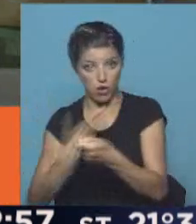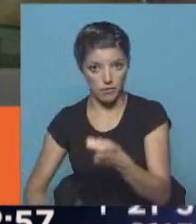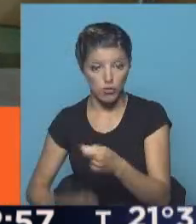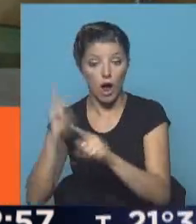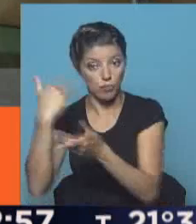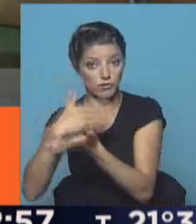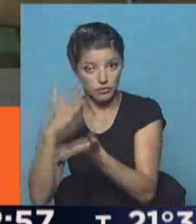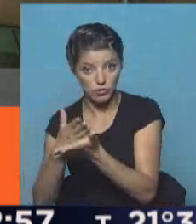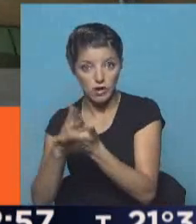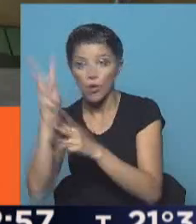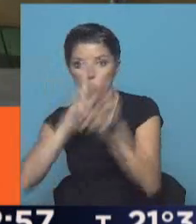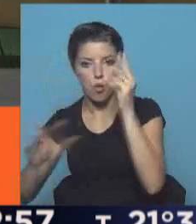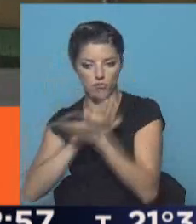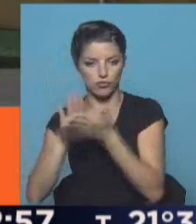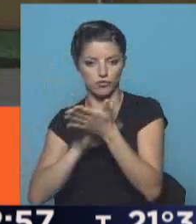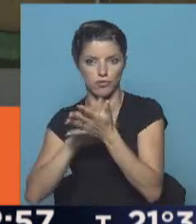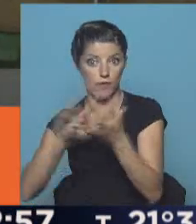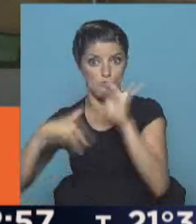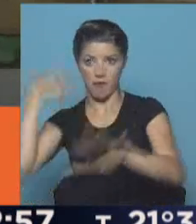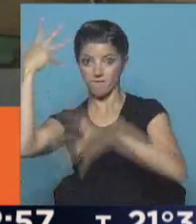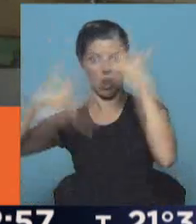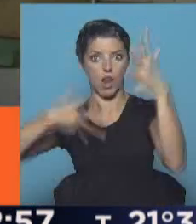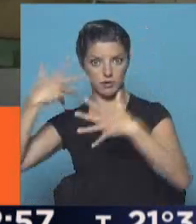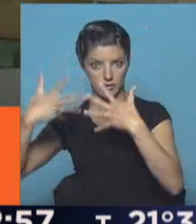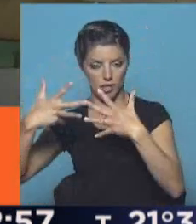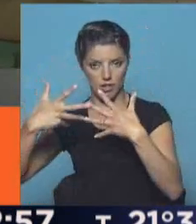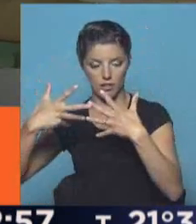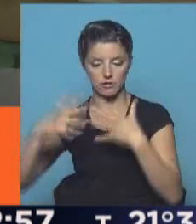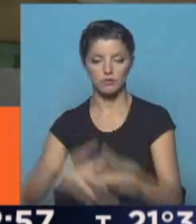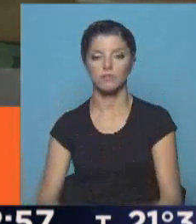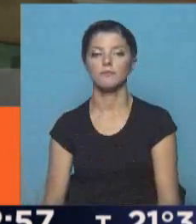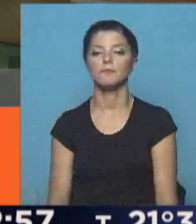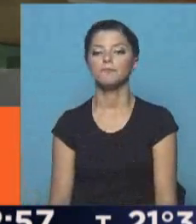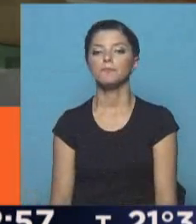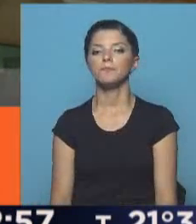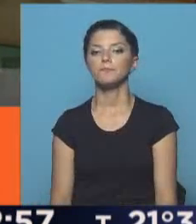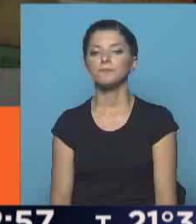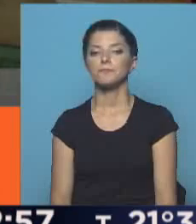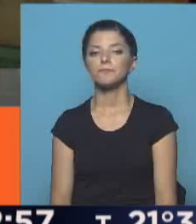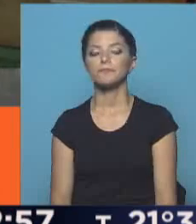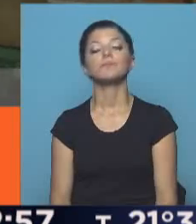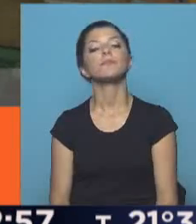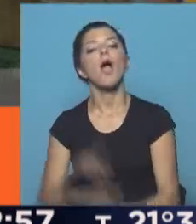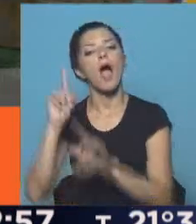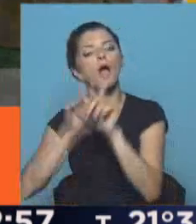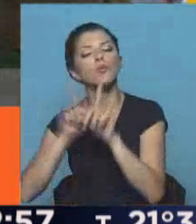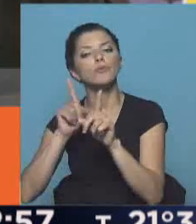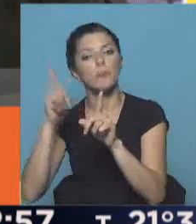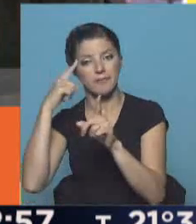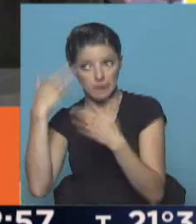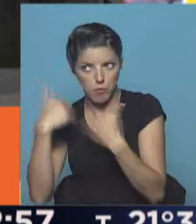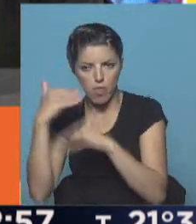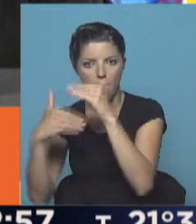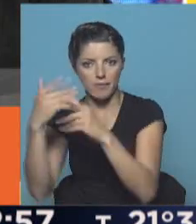inclusive salidas violentas a la situación. Hay gente que está dispuesta a avanzar en alguna forma de negociación,